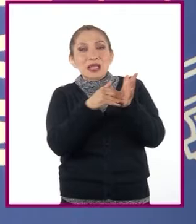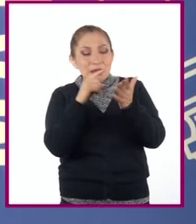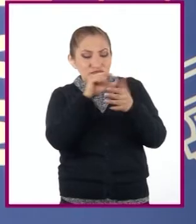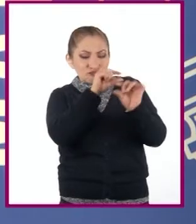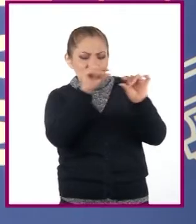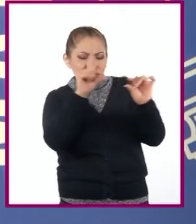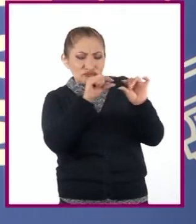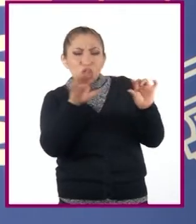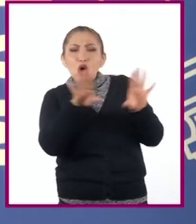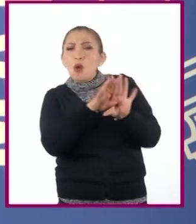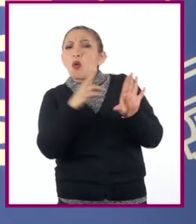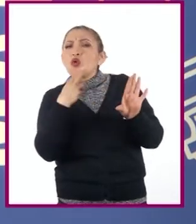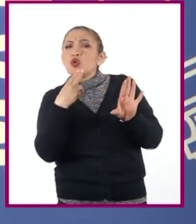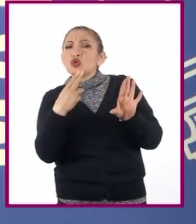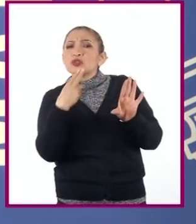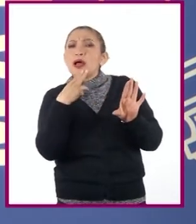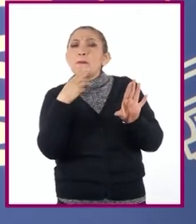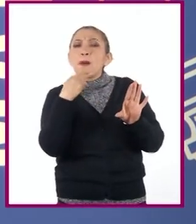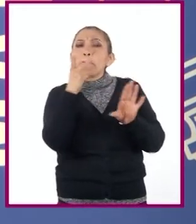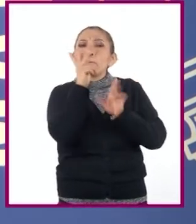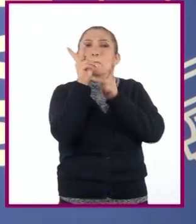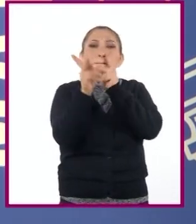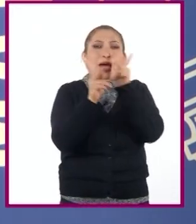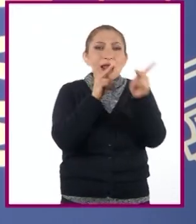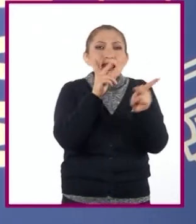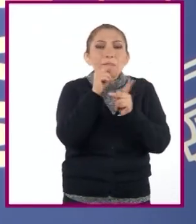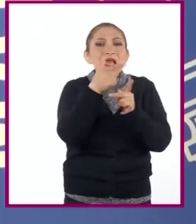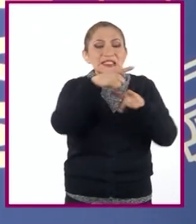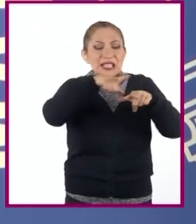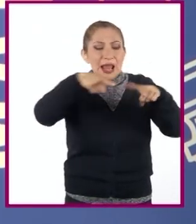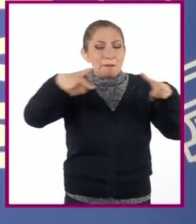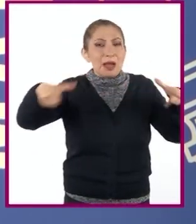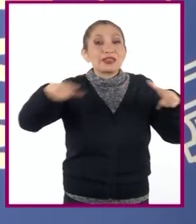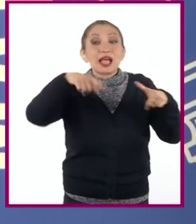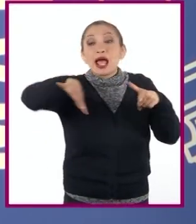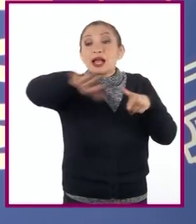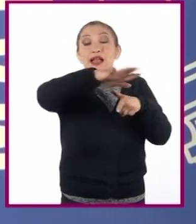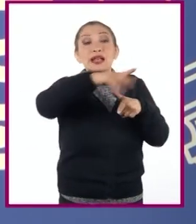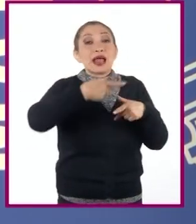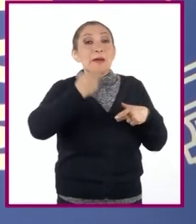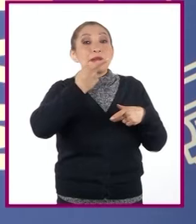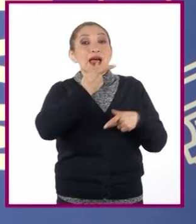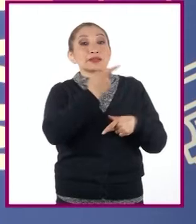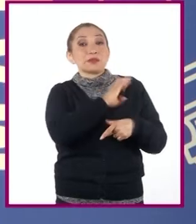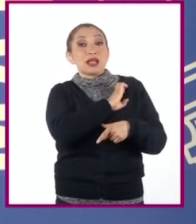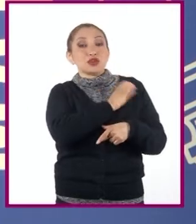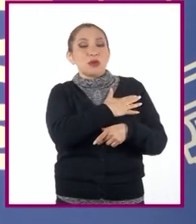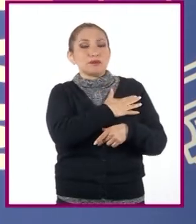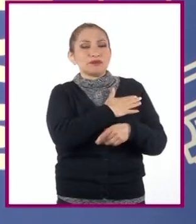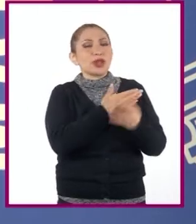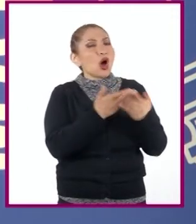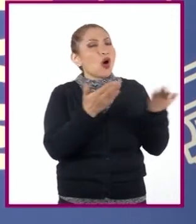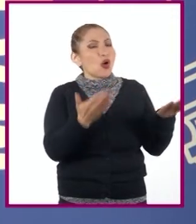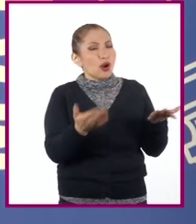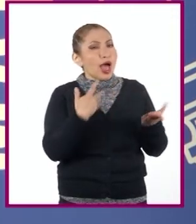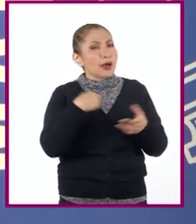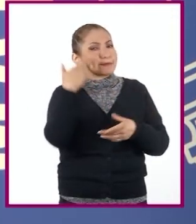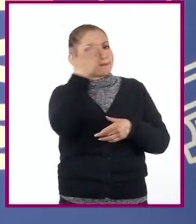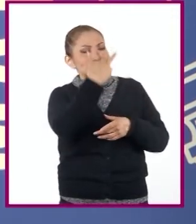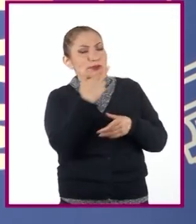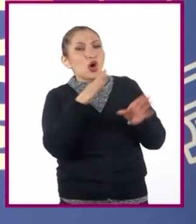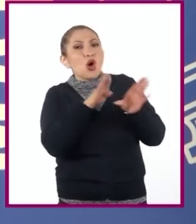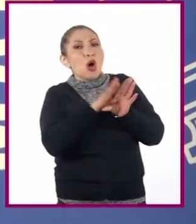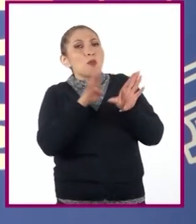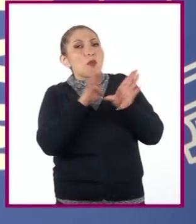sobre la forma en que utilizamos el vocabulario y la gramática en el mundo hispano? ¿Qué les parece si ahora revisamos